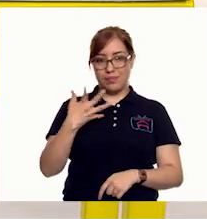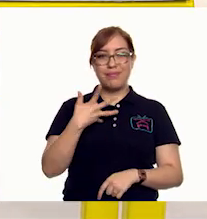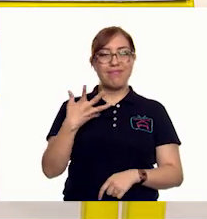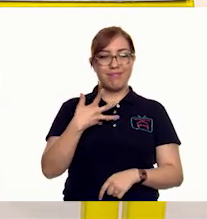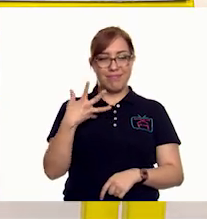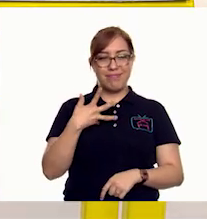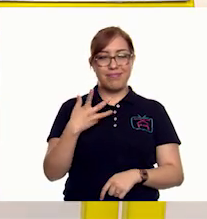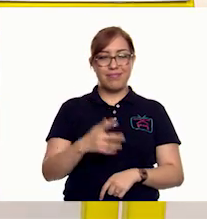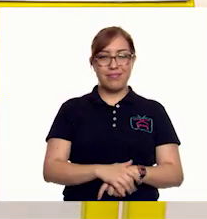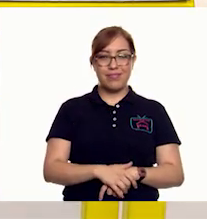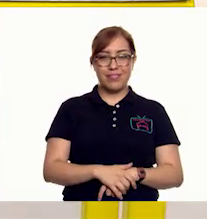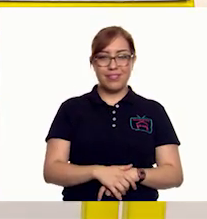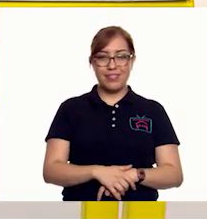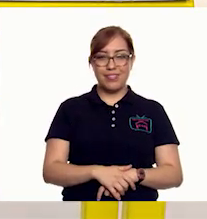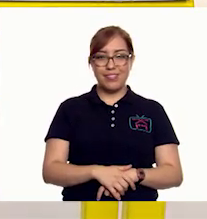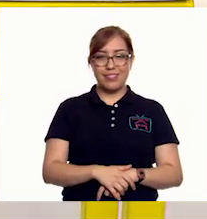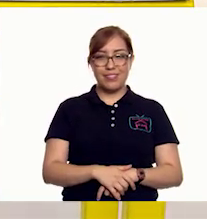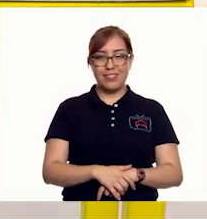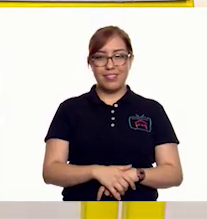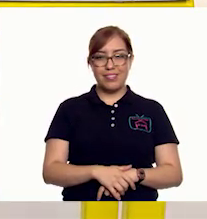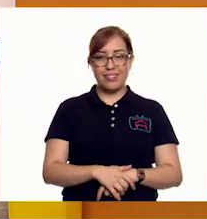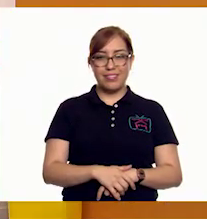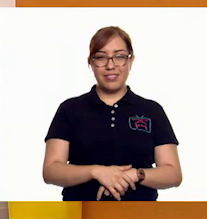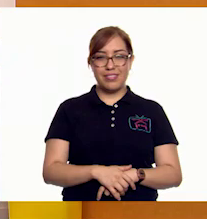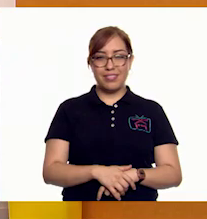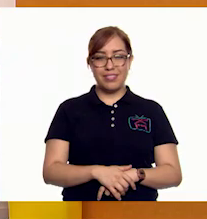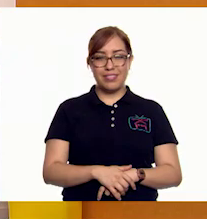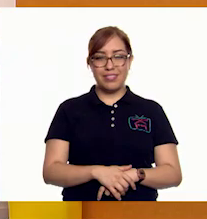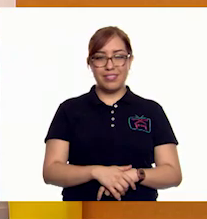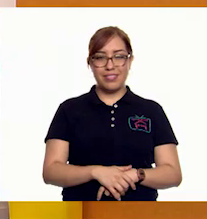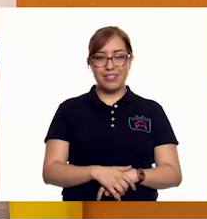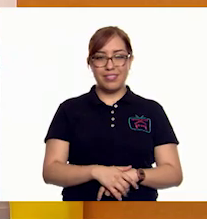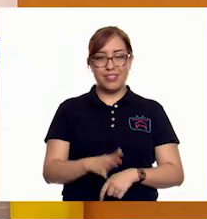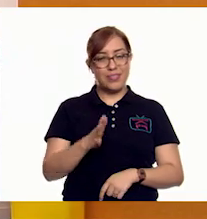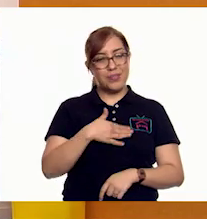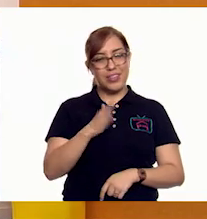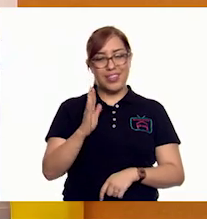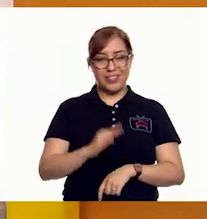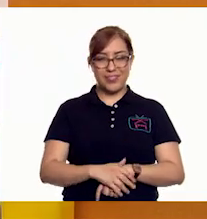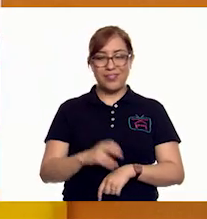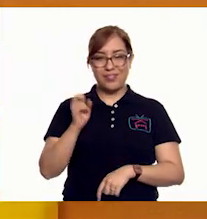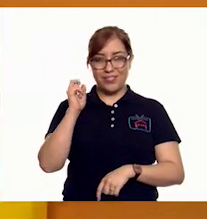la sobrina. Y ya. Ah, no. No, ese es el sobrino. Muy bien, la primera